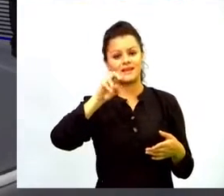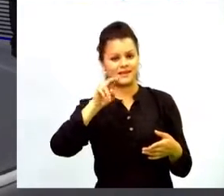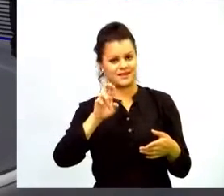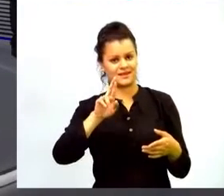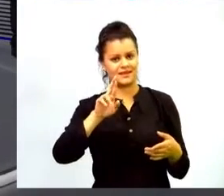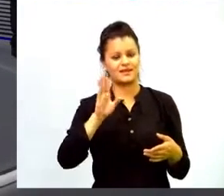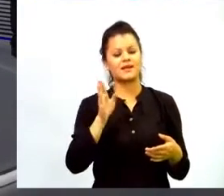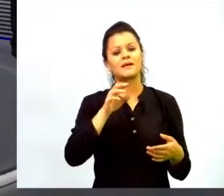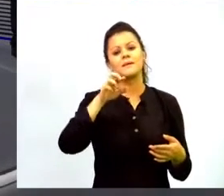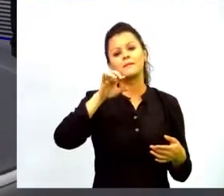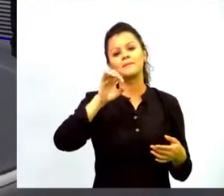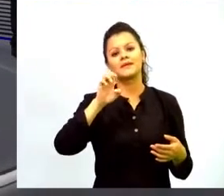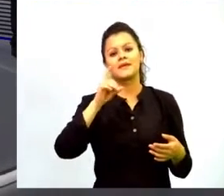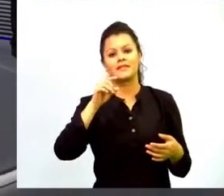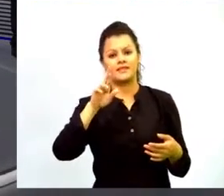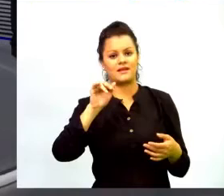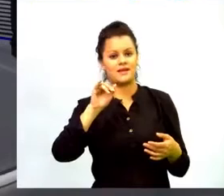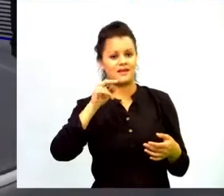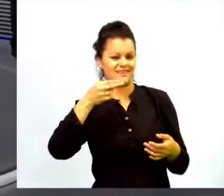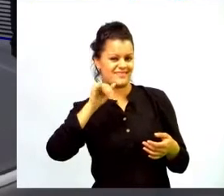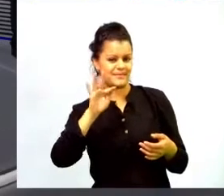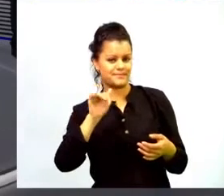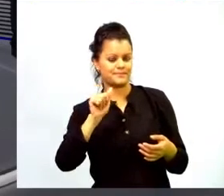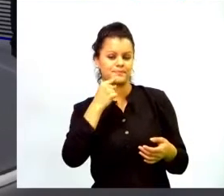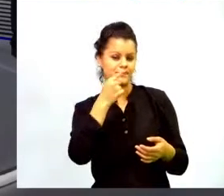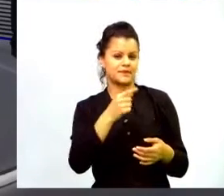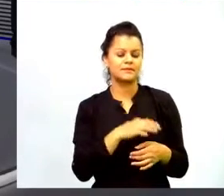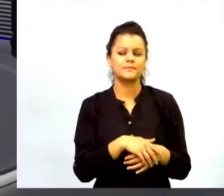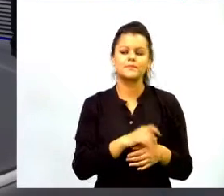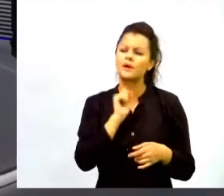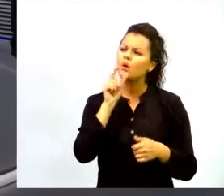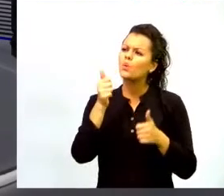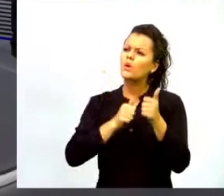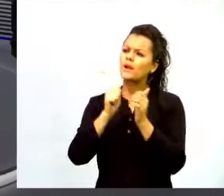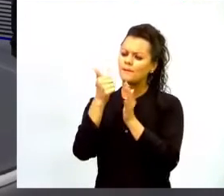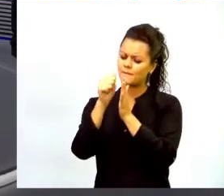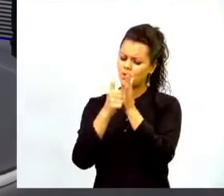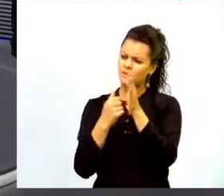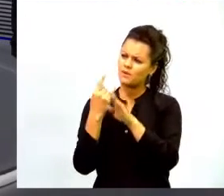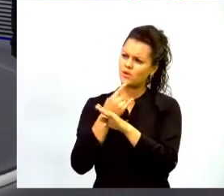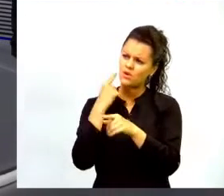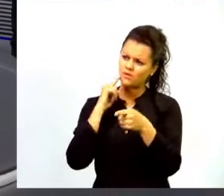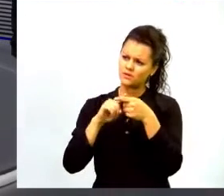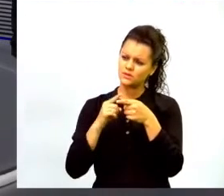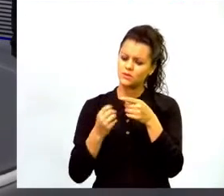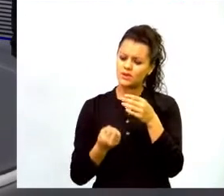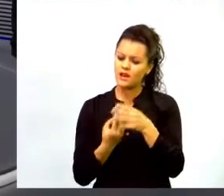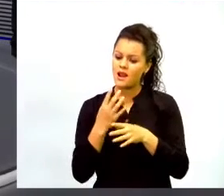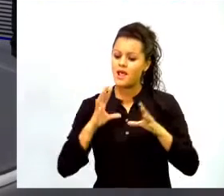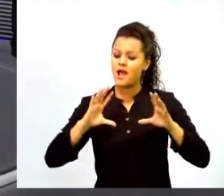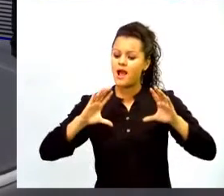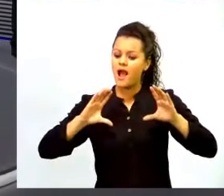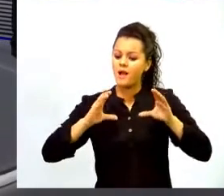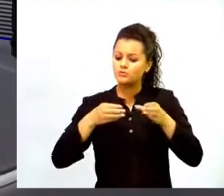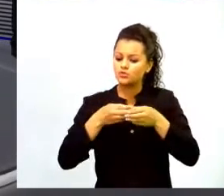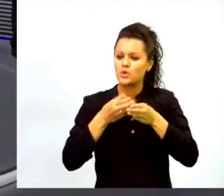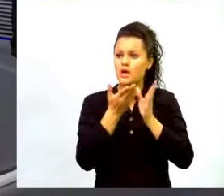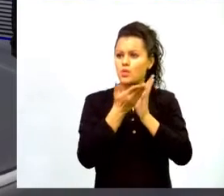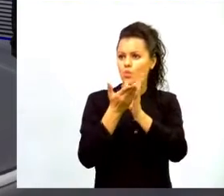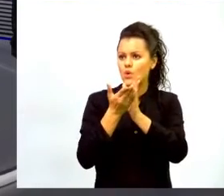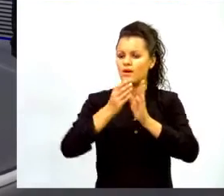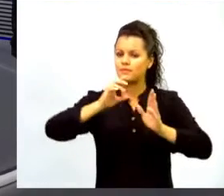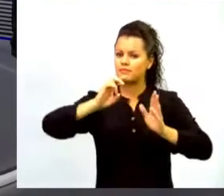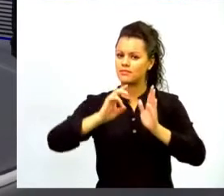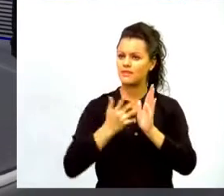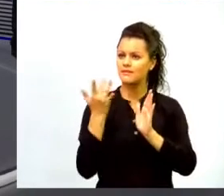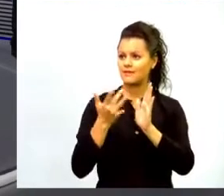y nos dice que programas utilizan para crear las cápsulas educativas digitales estoy muy interesado en crear unos